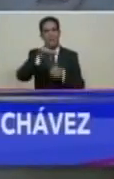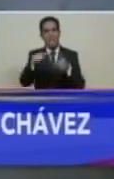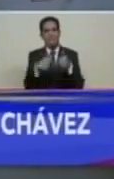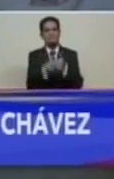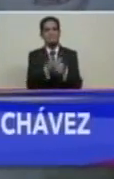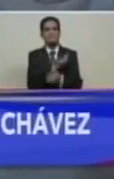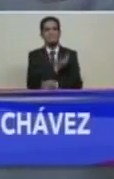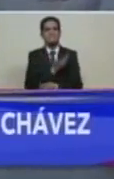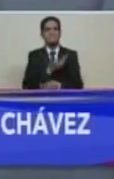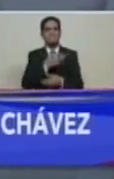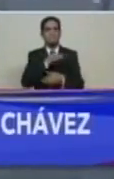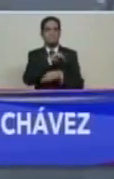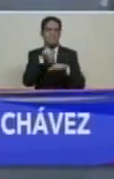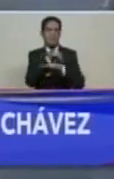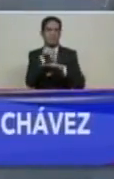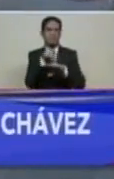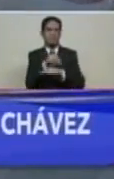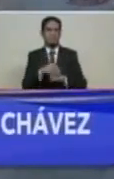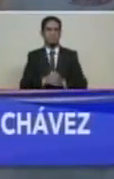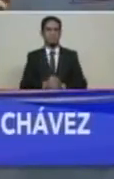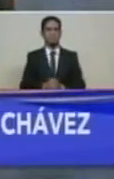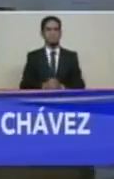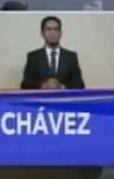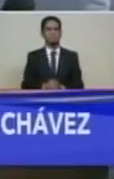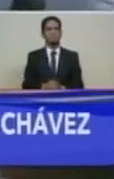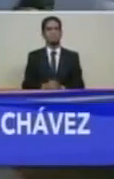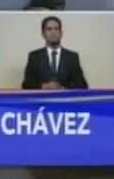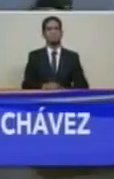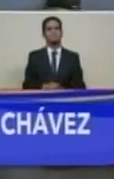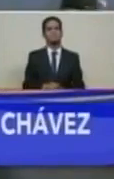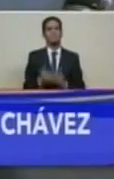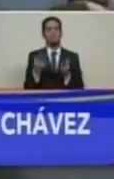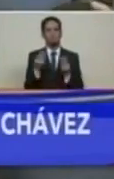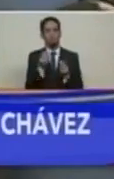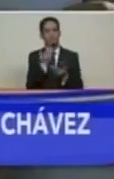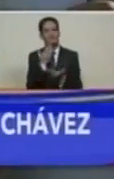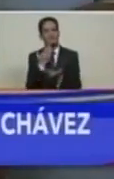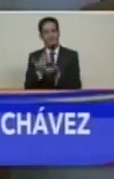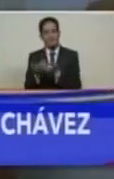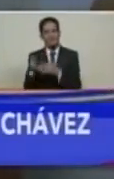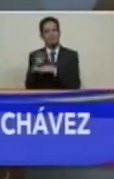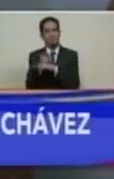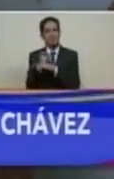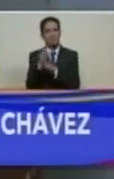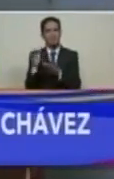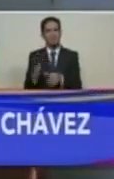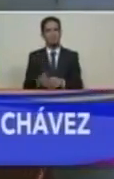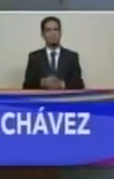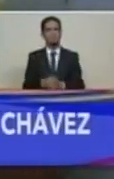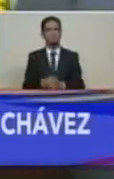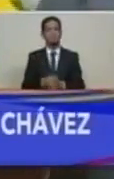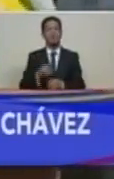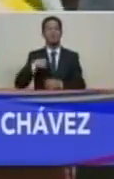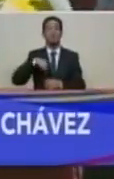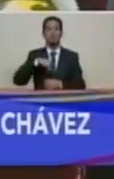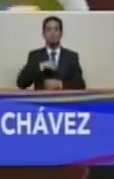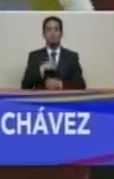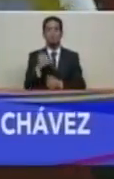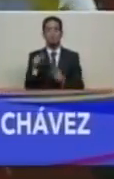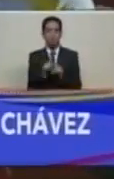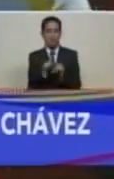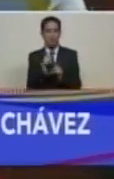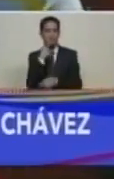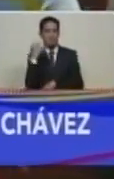siempre querida y siempre bienvenida en esta zona. Muchas gracias, gobernador. Bueno, aquí estamos, como decía el gobernador,